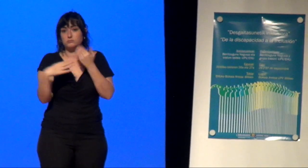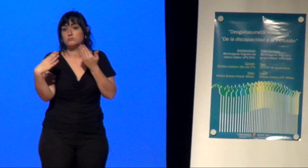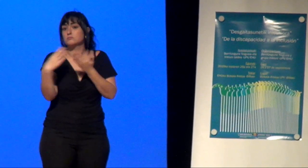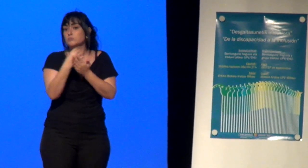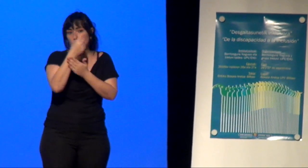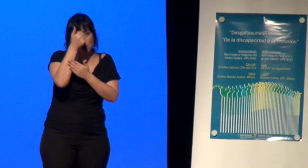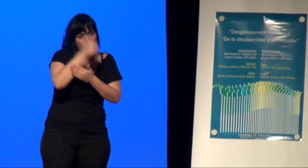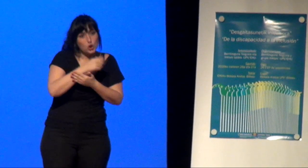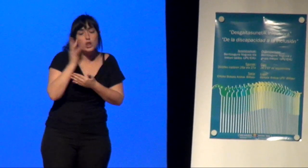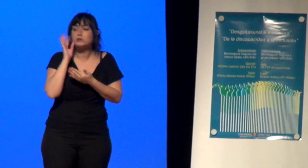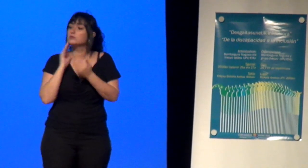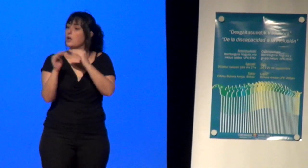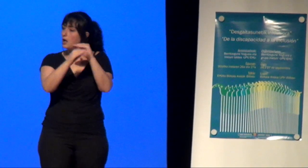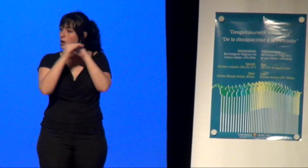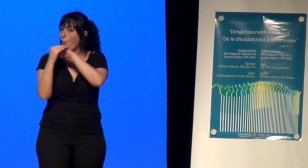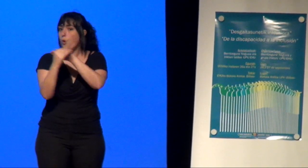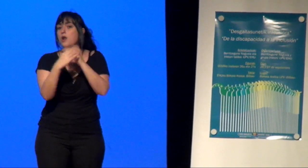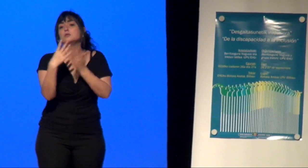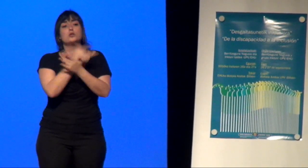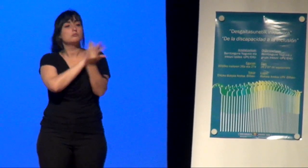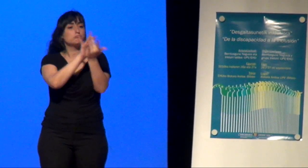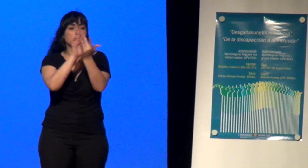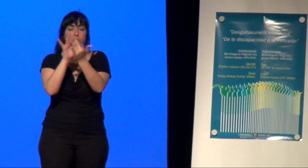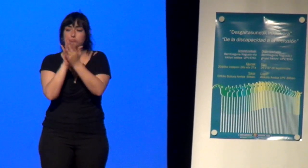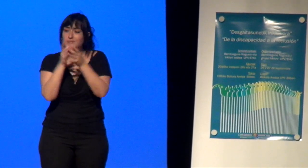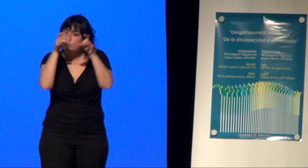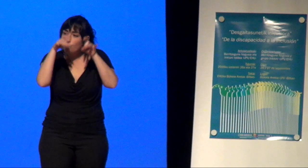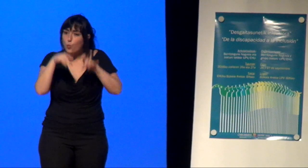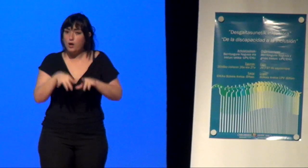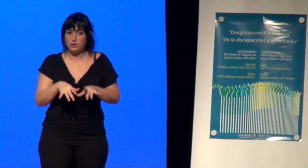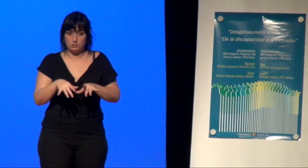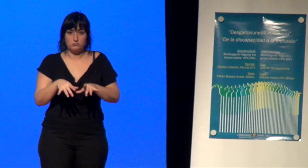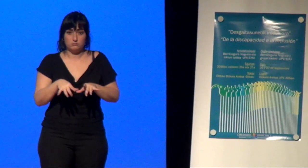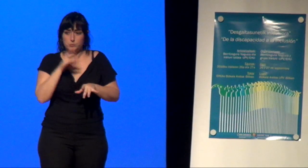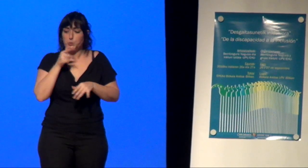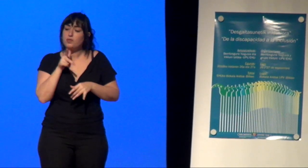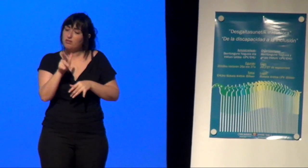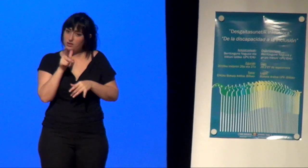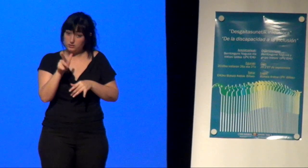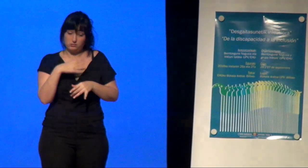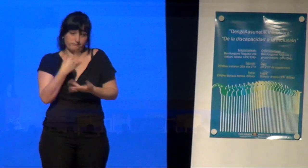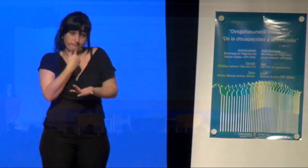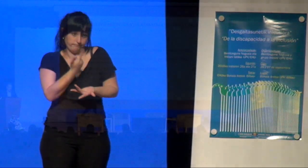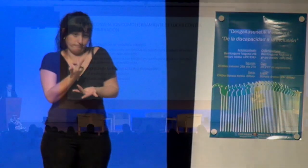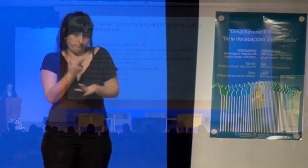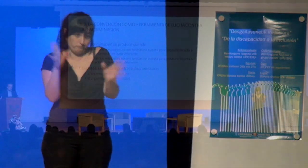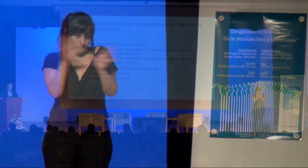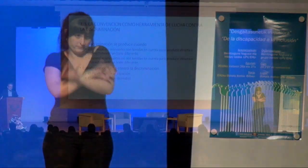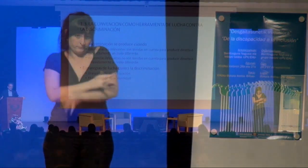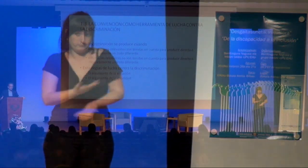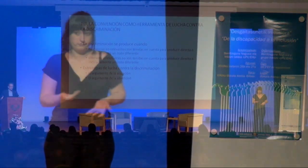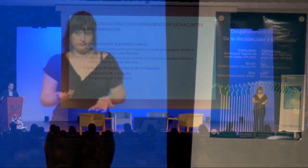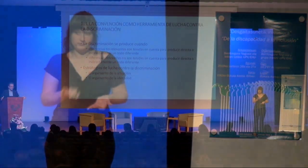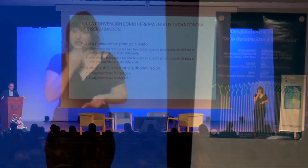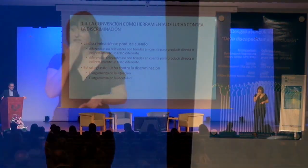todos debemos ser tratados igual por el derecho todos bueno Y esto es esto que quiero decir que es irreal porque si hay algo que caracteriza nos